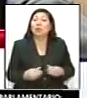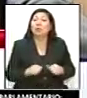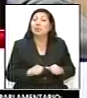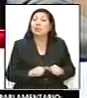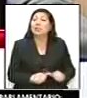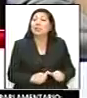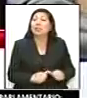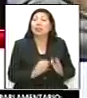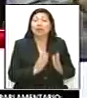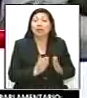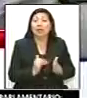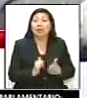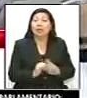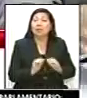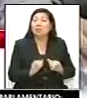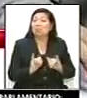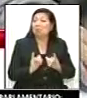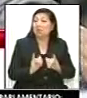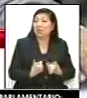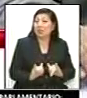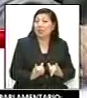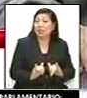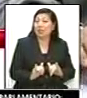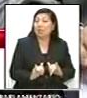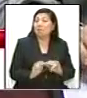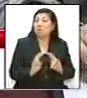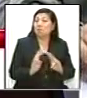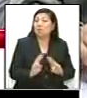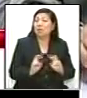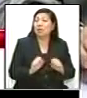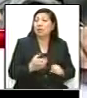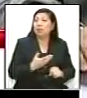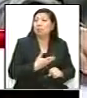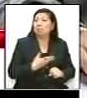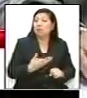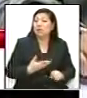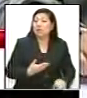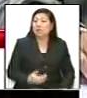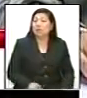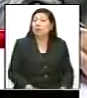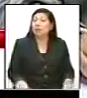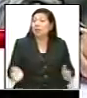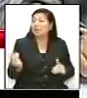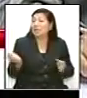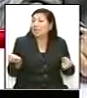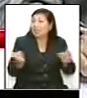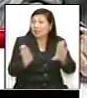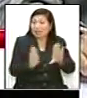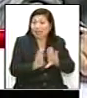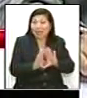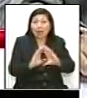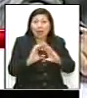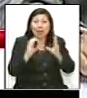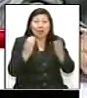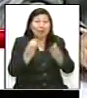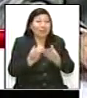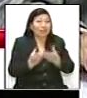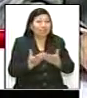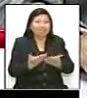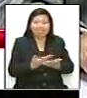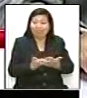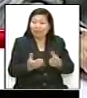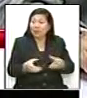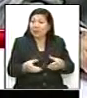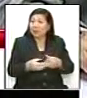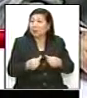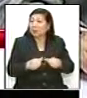Permanente, que es el órgano que hubiese quedado vigente si es que el presidente cerraba el Congreso, no son delegables a esta